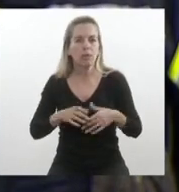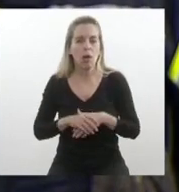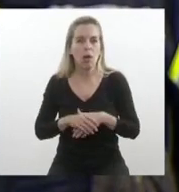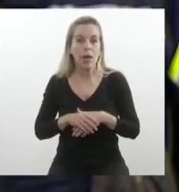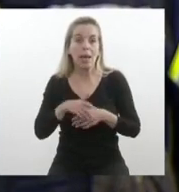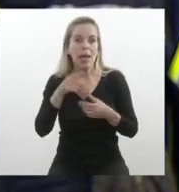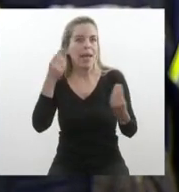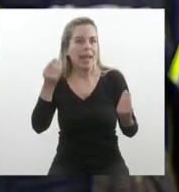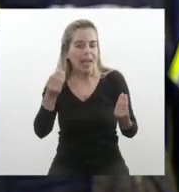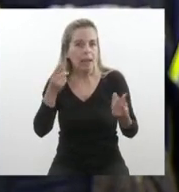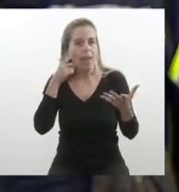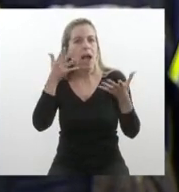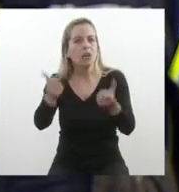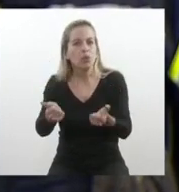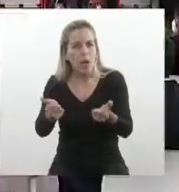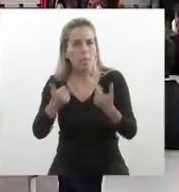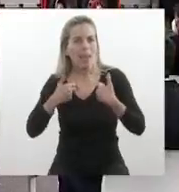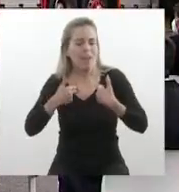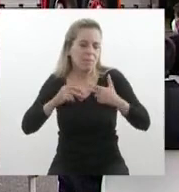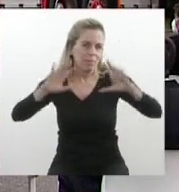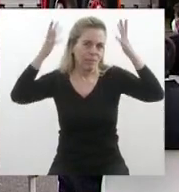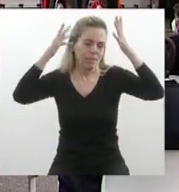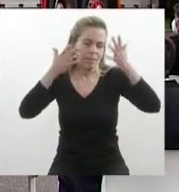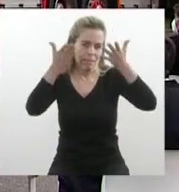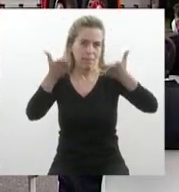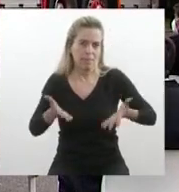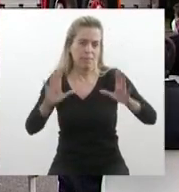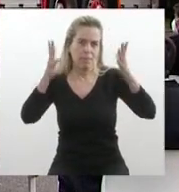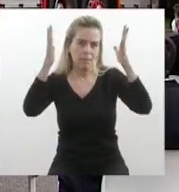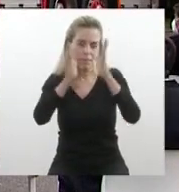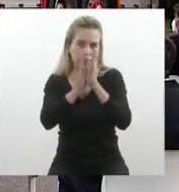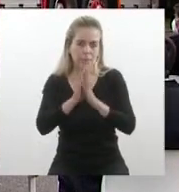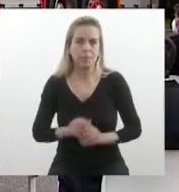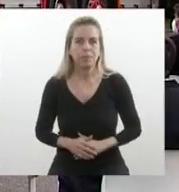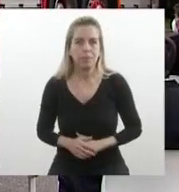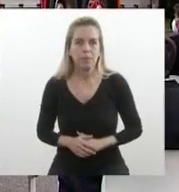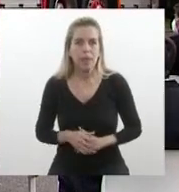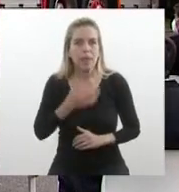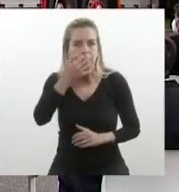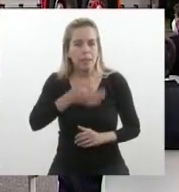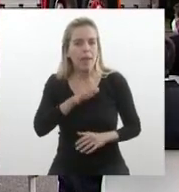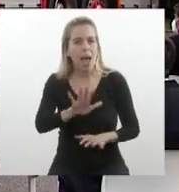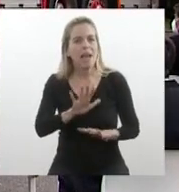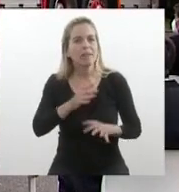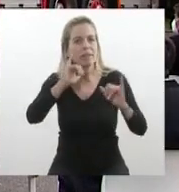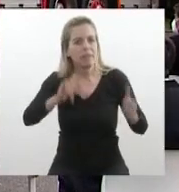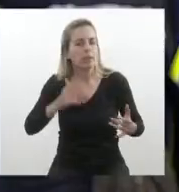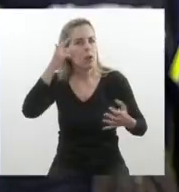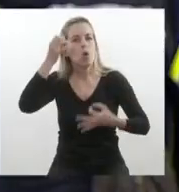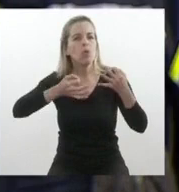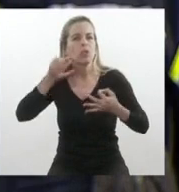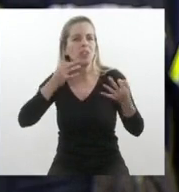en ayudar al otro, yo lo celebro. Yo lo celebro. Es un acto de justicia, simplemente es